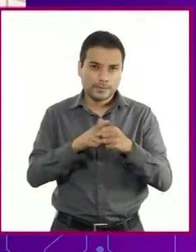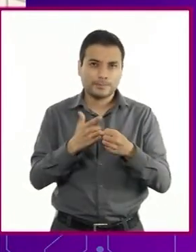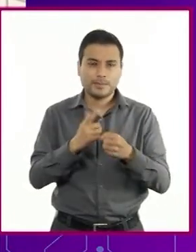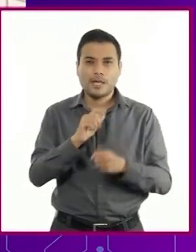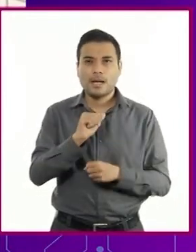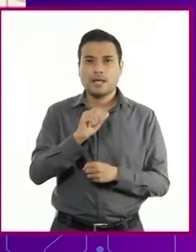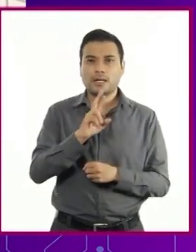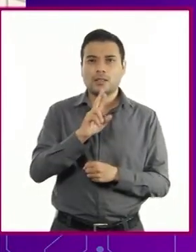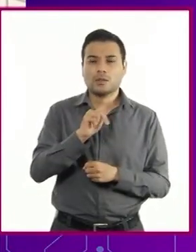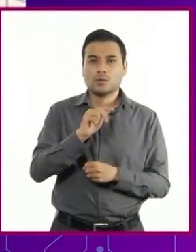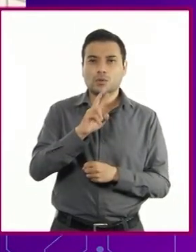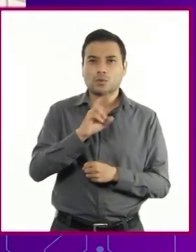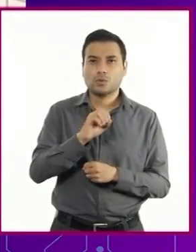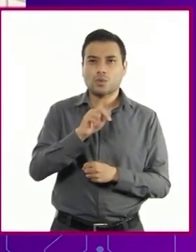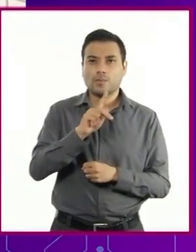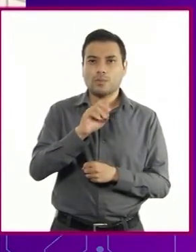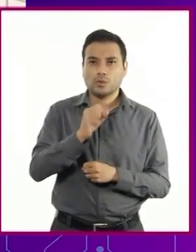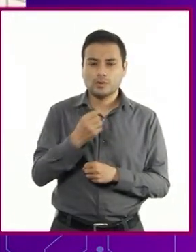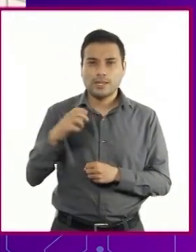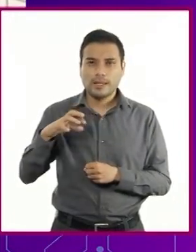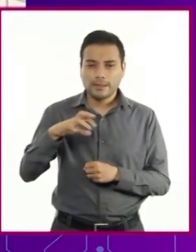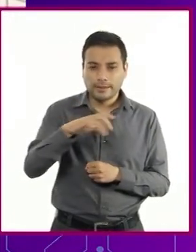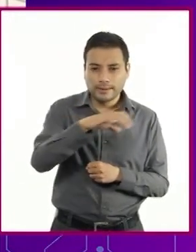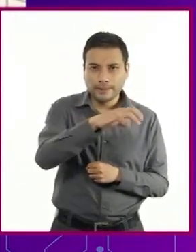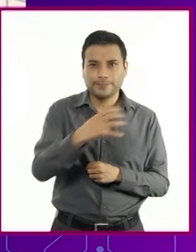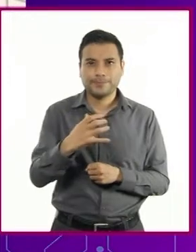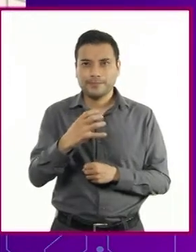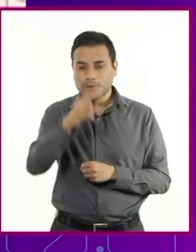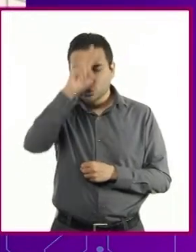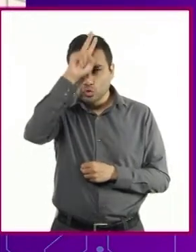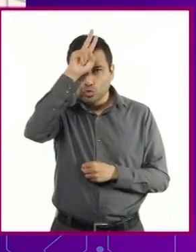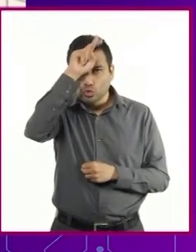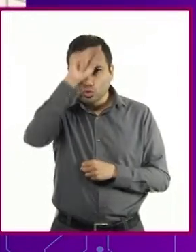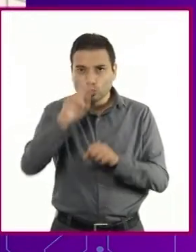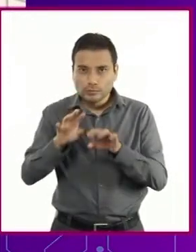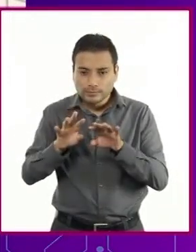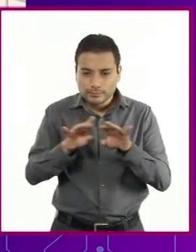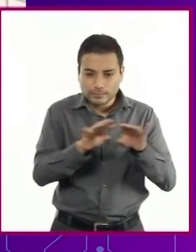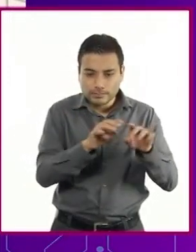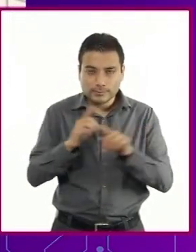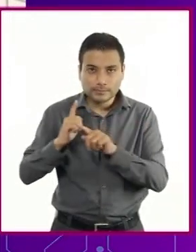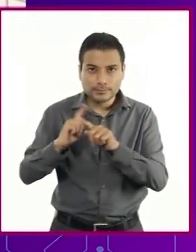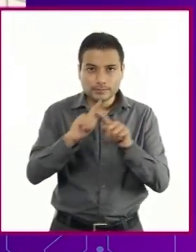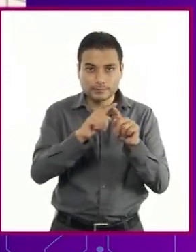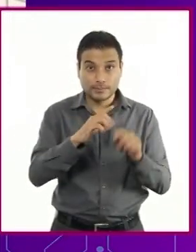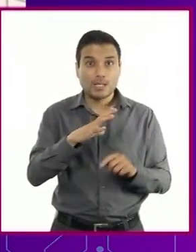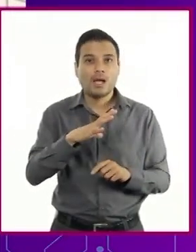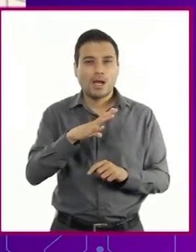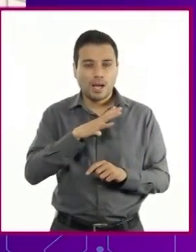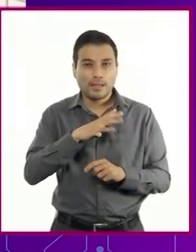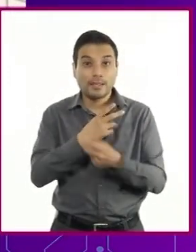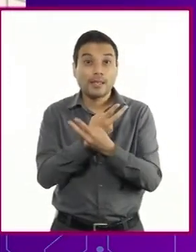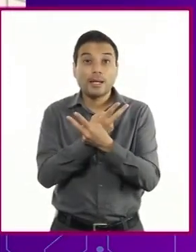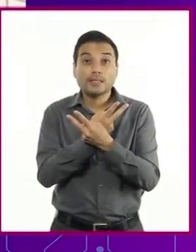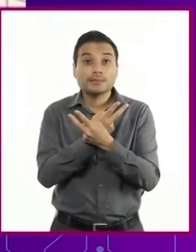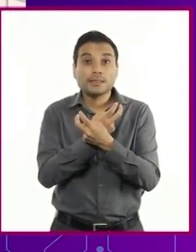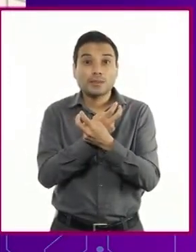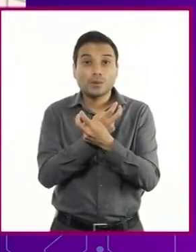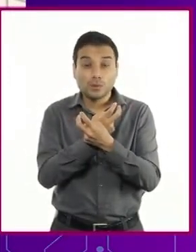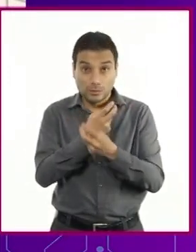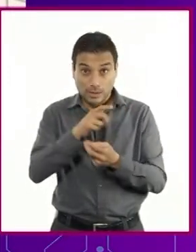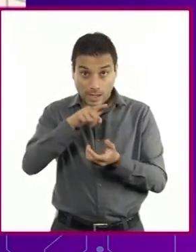artrópodos, donde se incluyen los arácnidos y los insectos, existe el exoesqueleto, el cual no